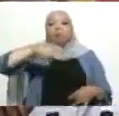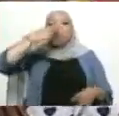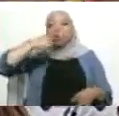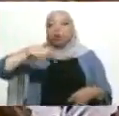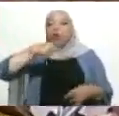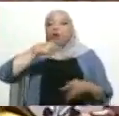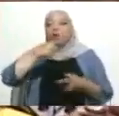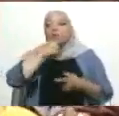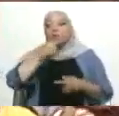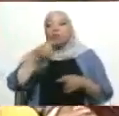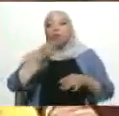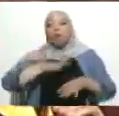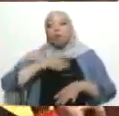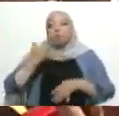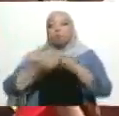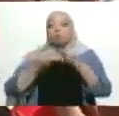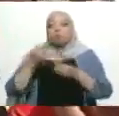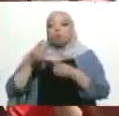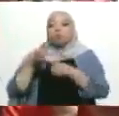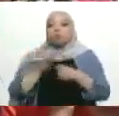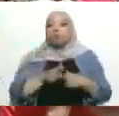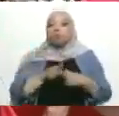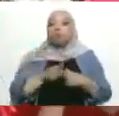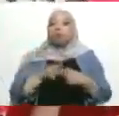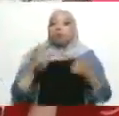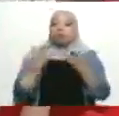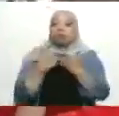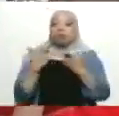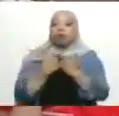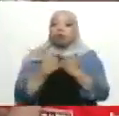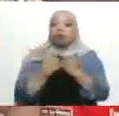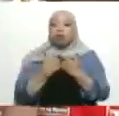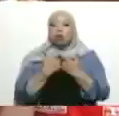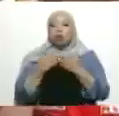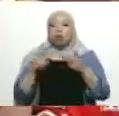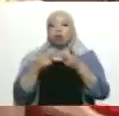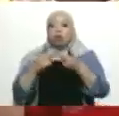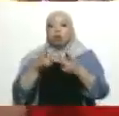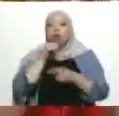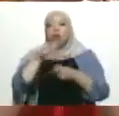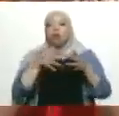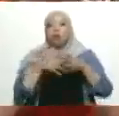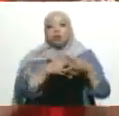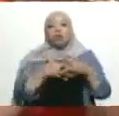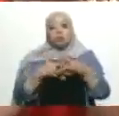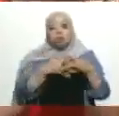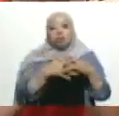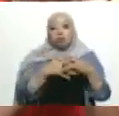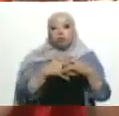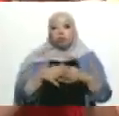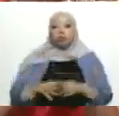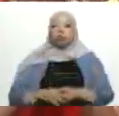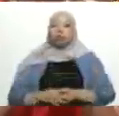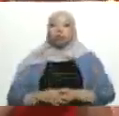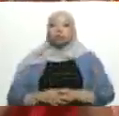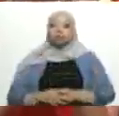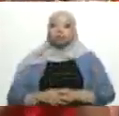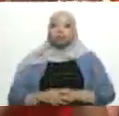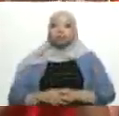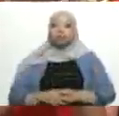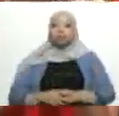sencillo logró derrotar nada más y nada menos que la estrategia del imperio más poderoso de la tierra. Así que mi